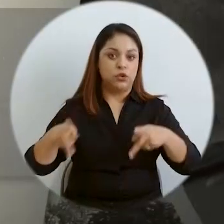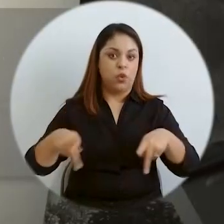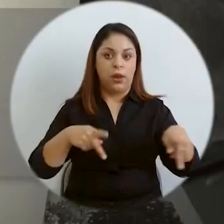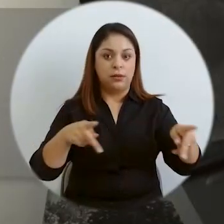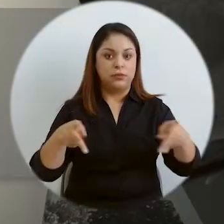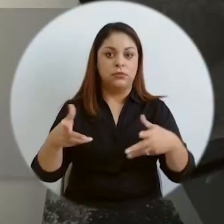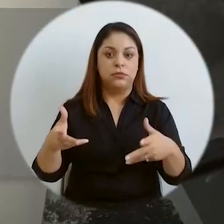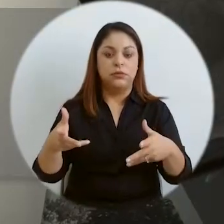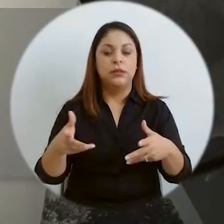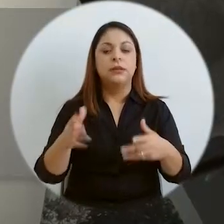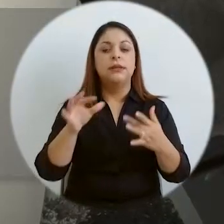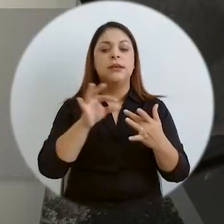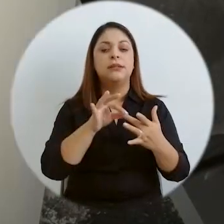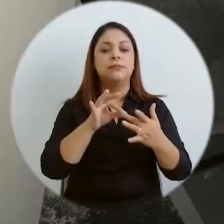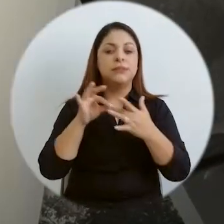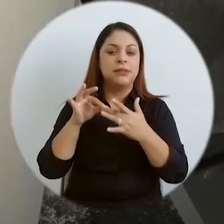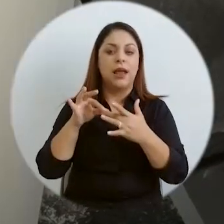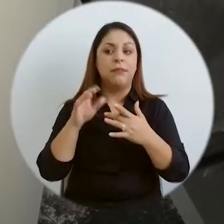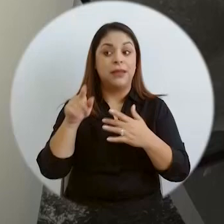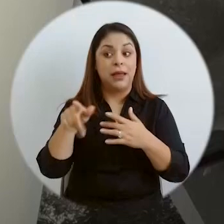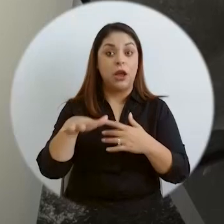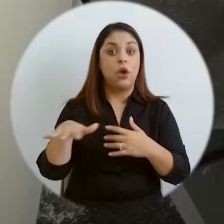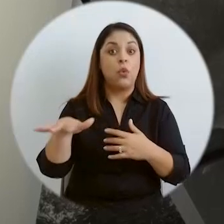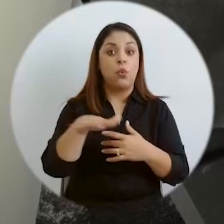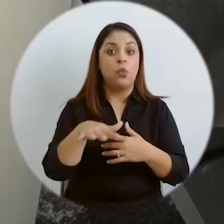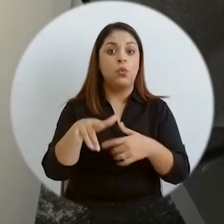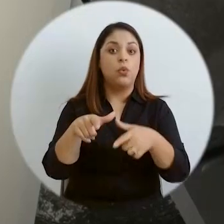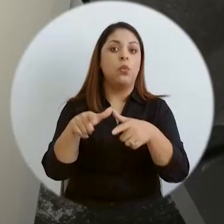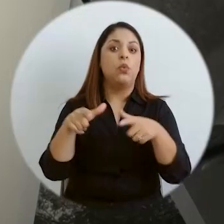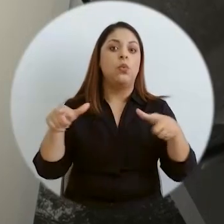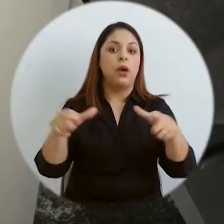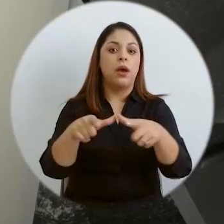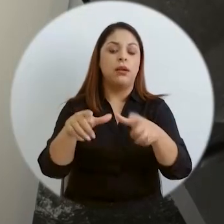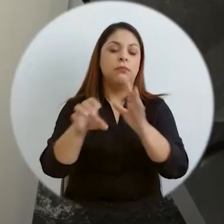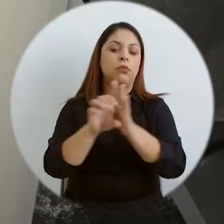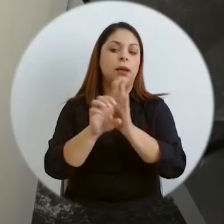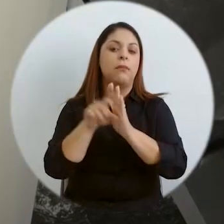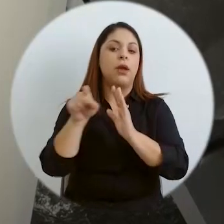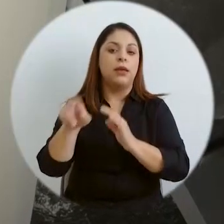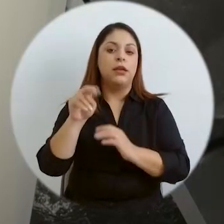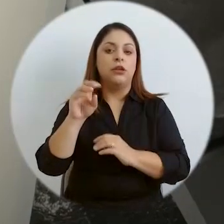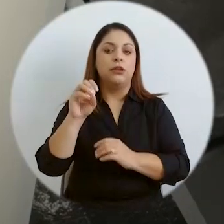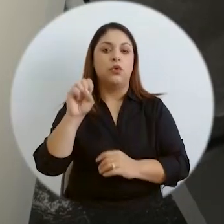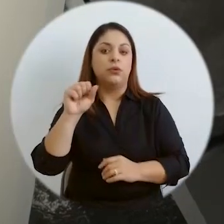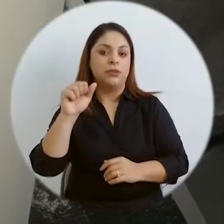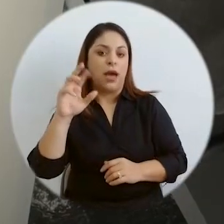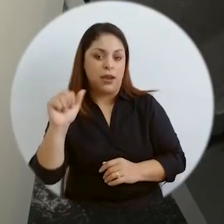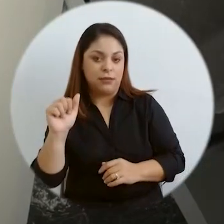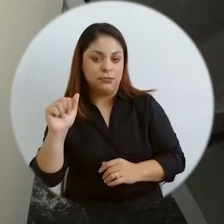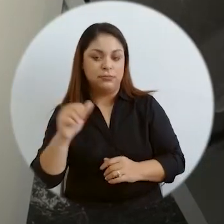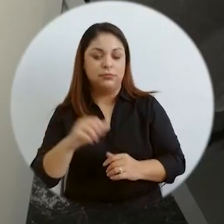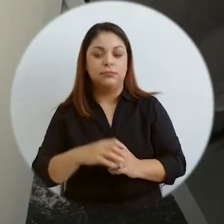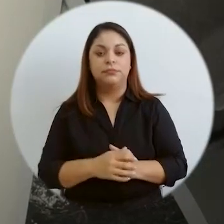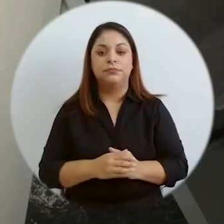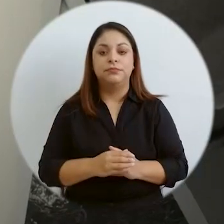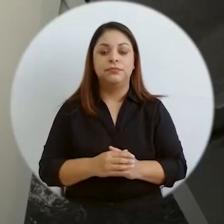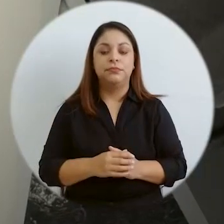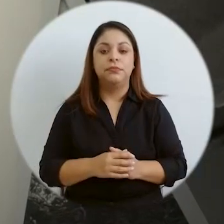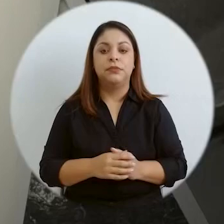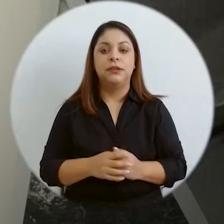pulmones de los cuerpos humanos y particularmente en un lugar en donde, como por ejemplo en Nosara, donde